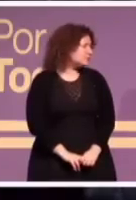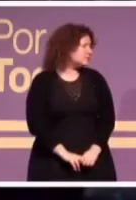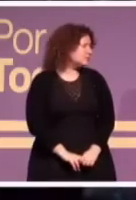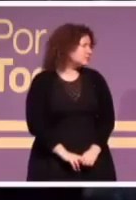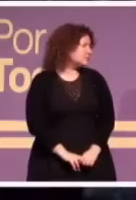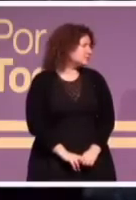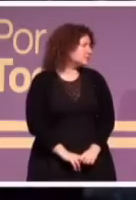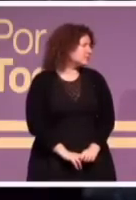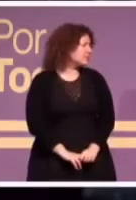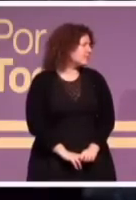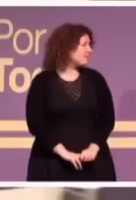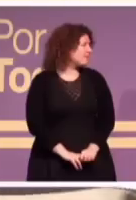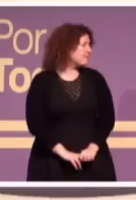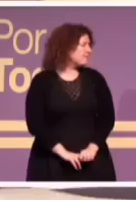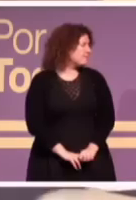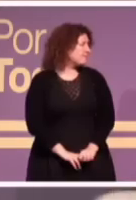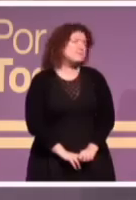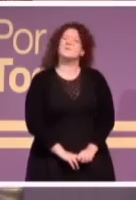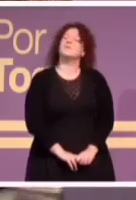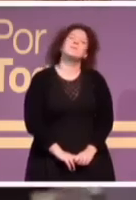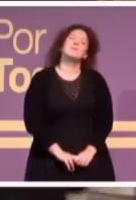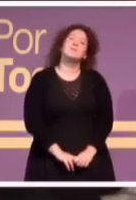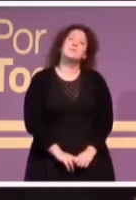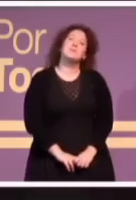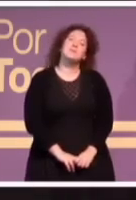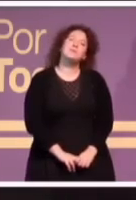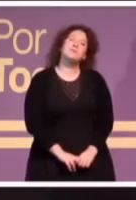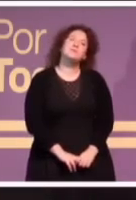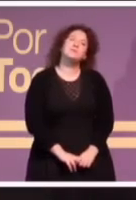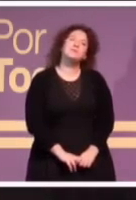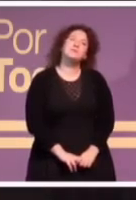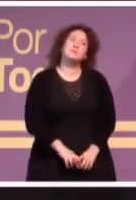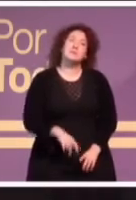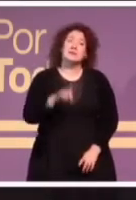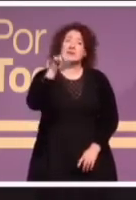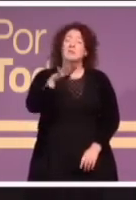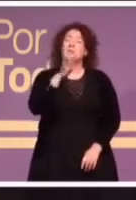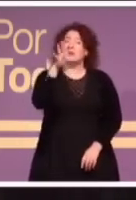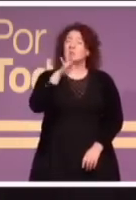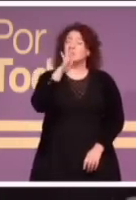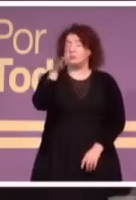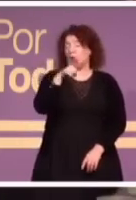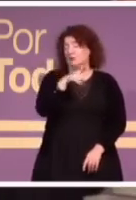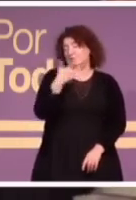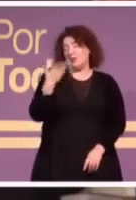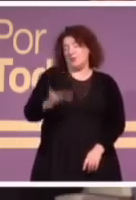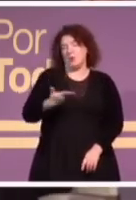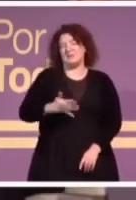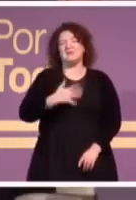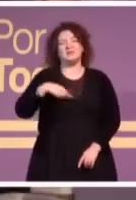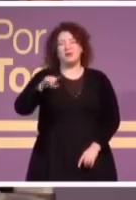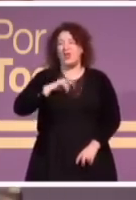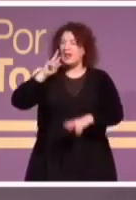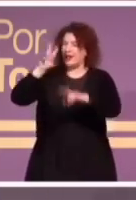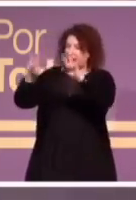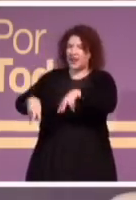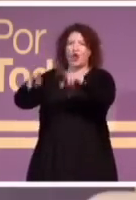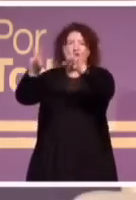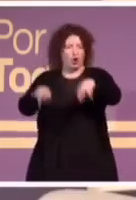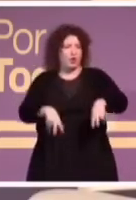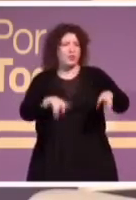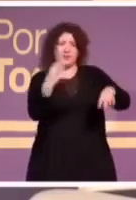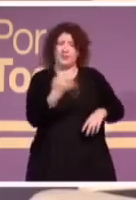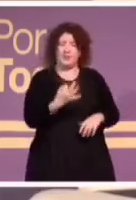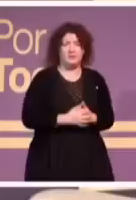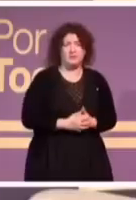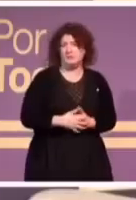Y mirad, por eso también es muy importante el reconocimiento entre nosotras. Yo